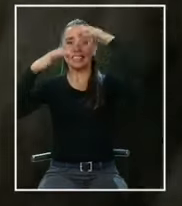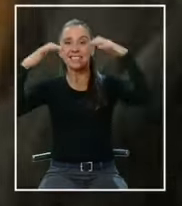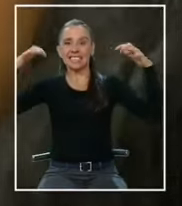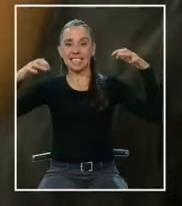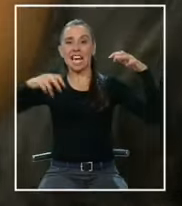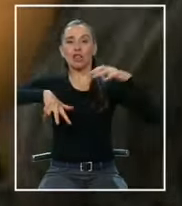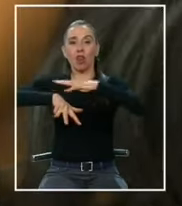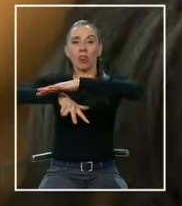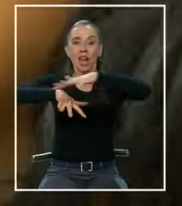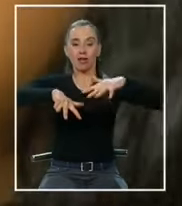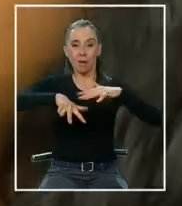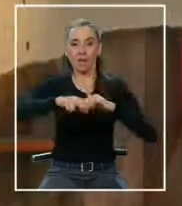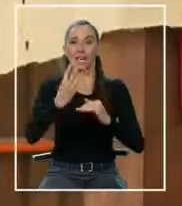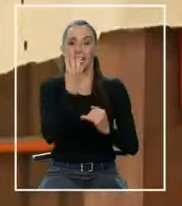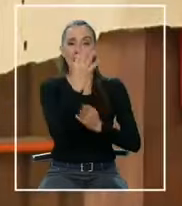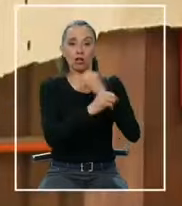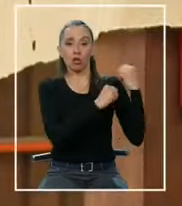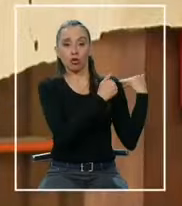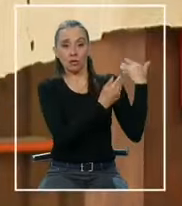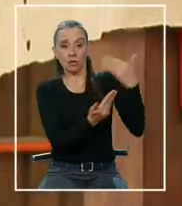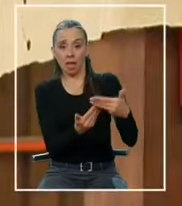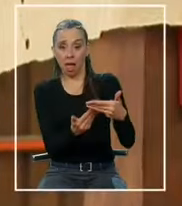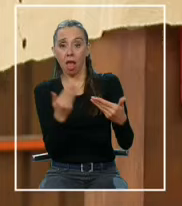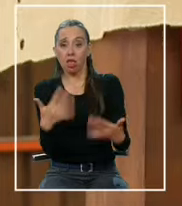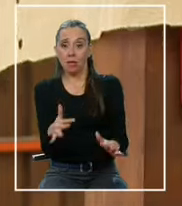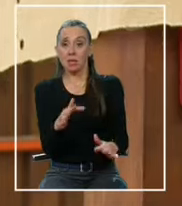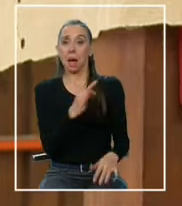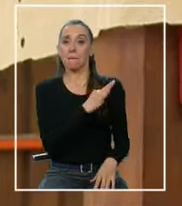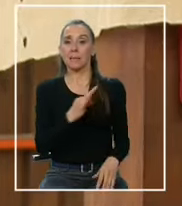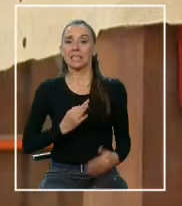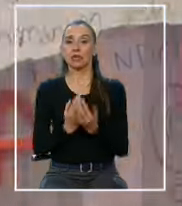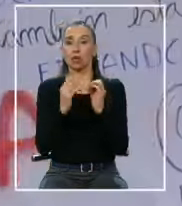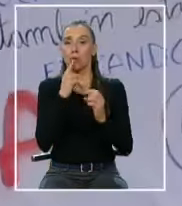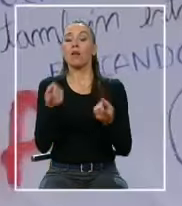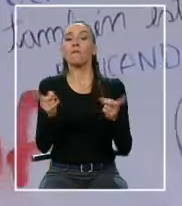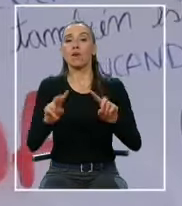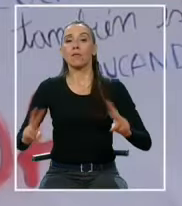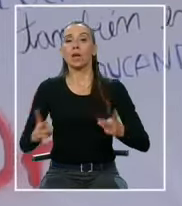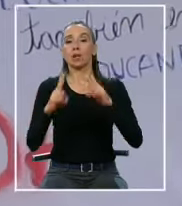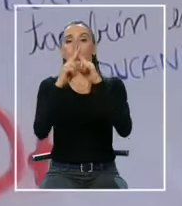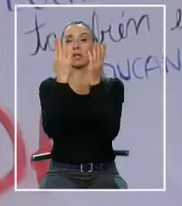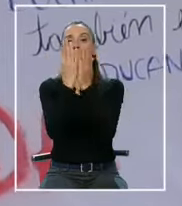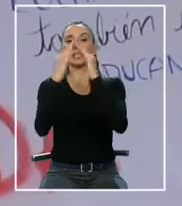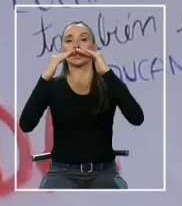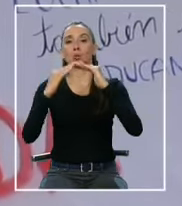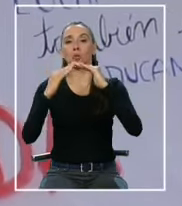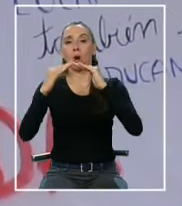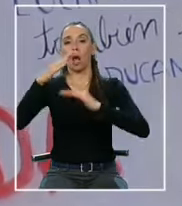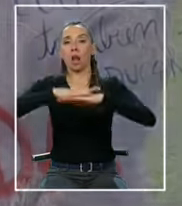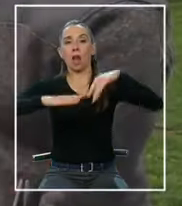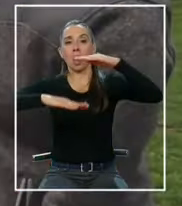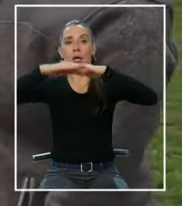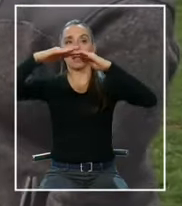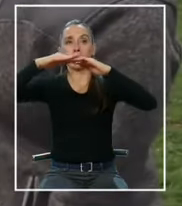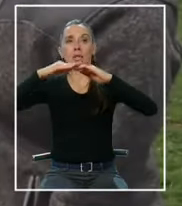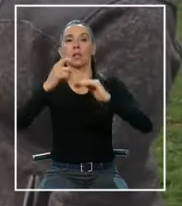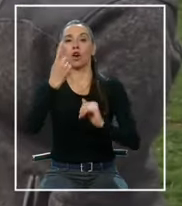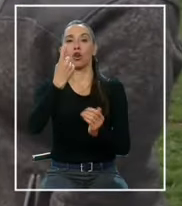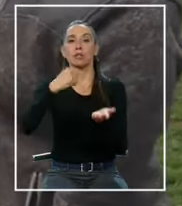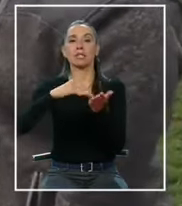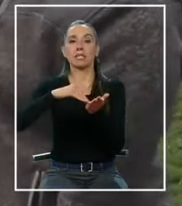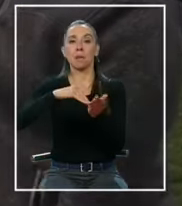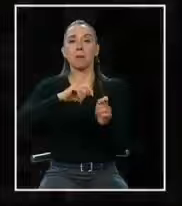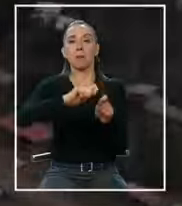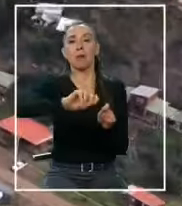de la isla. Tras 14 años, el Ministerio de Educación anunció la reconstrucción del establecimiento en un espacio de 11.000